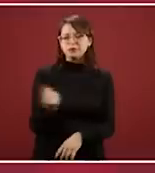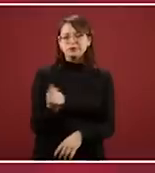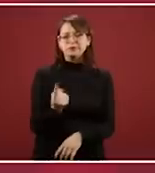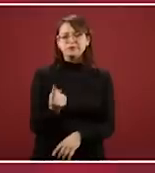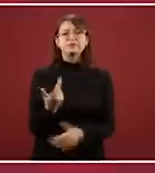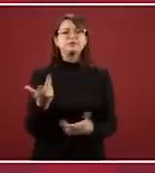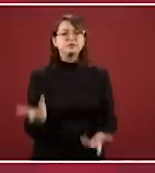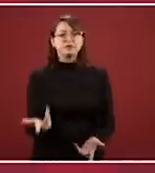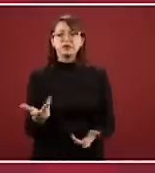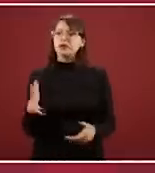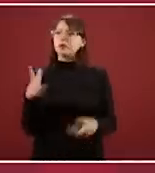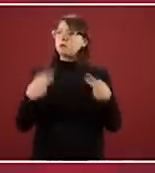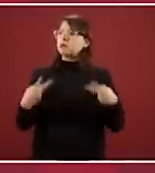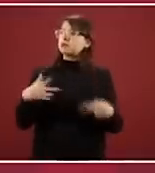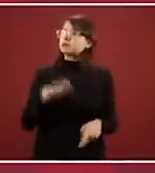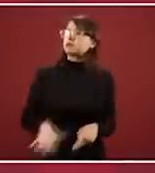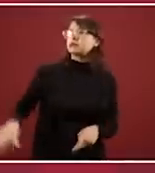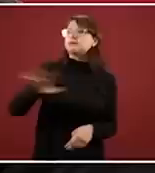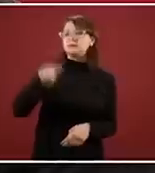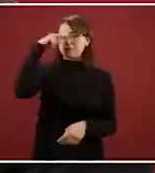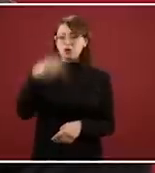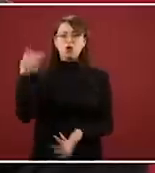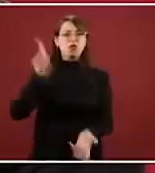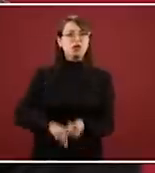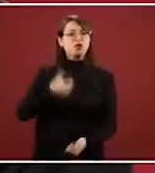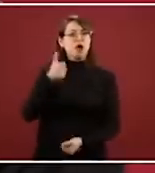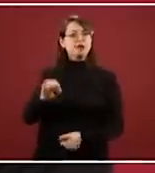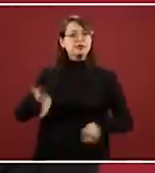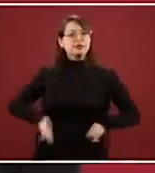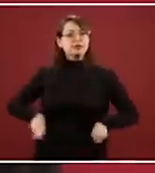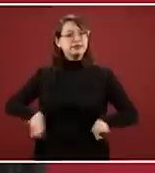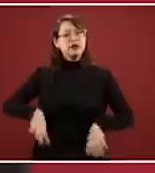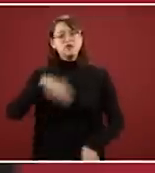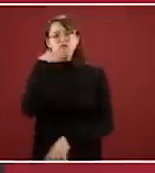no es parte de la cultura del pueblo de México, como se